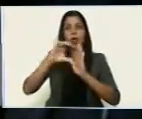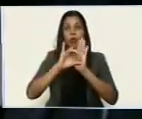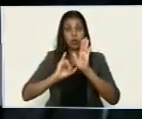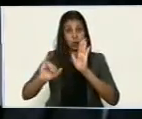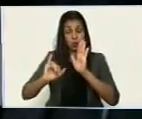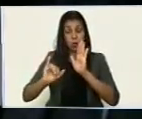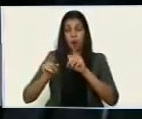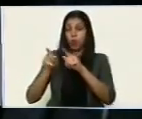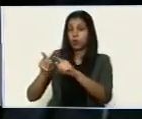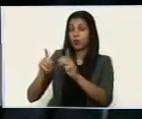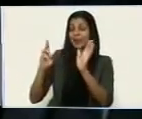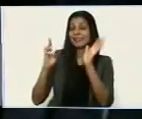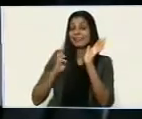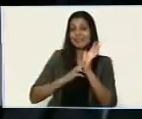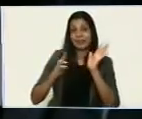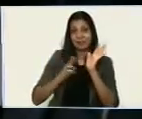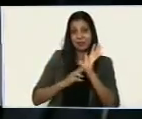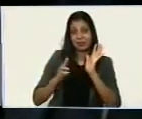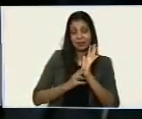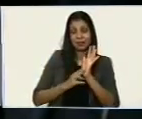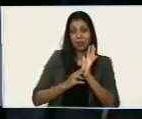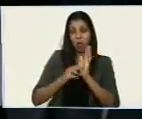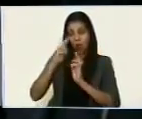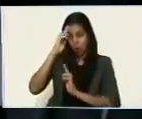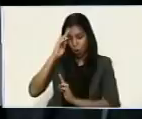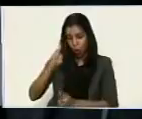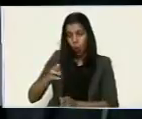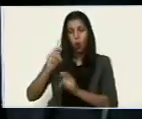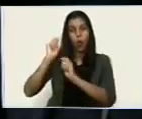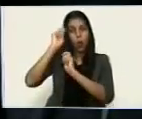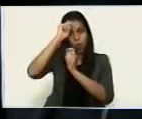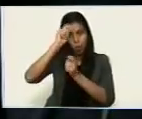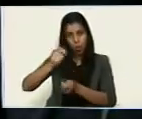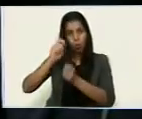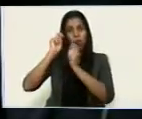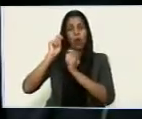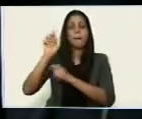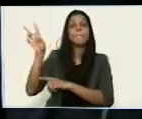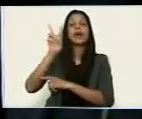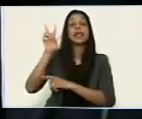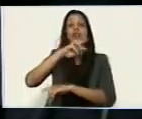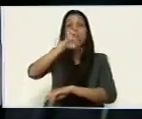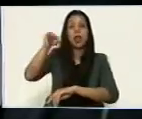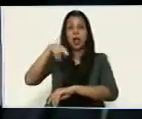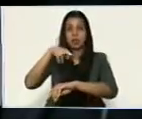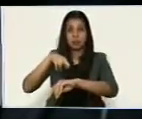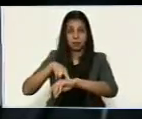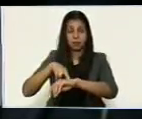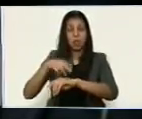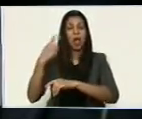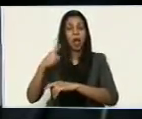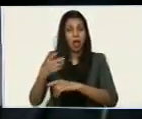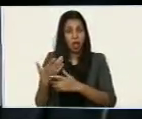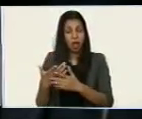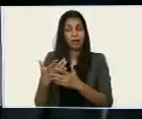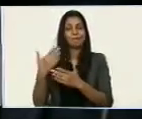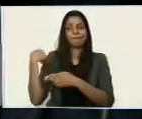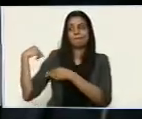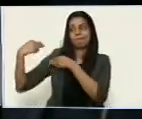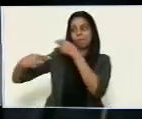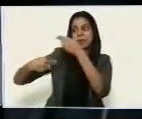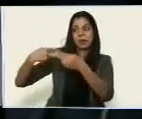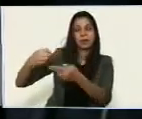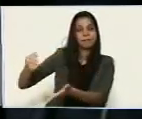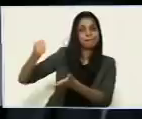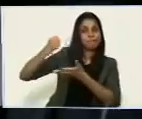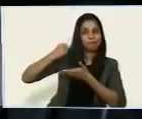para garantizar que el sitial de honor que la República Bolivariana de Venezuela tiene por legado y por mandato